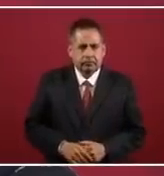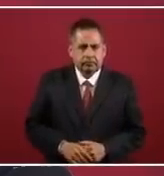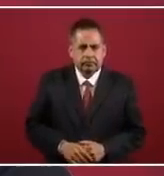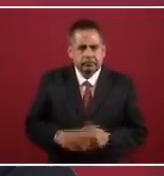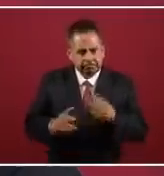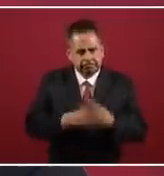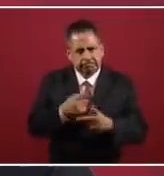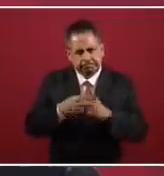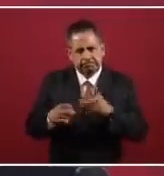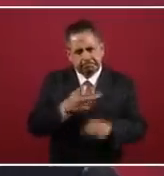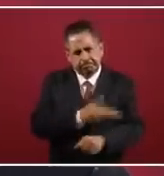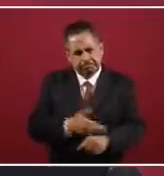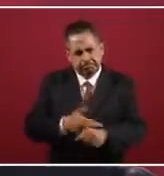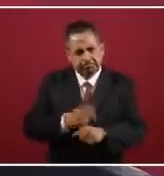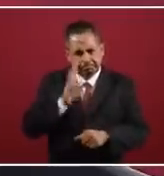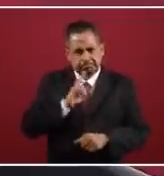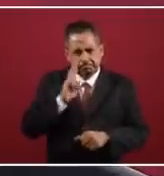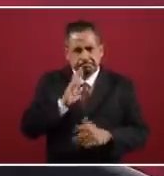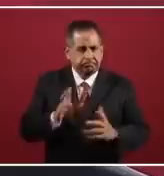Vamos a empezar